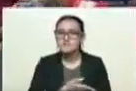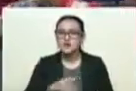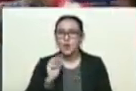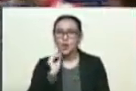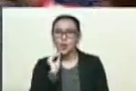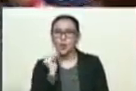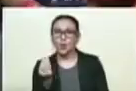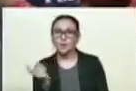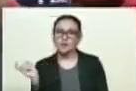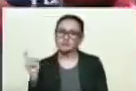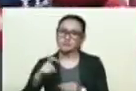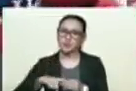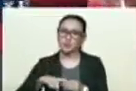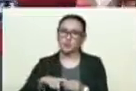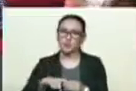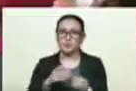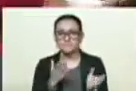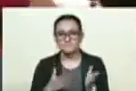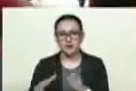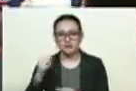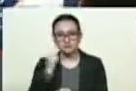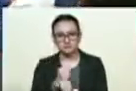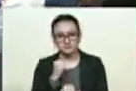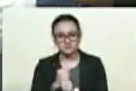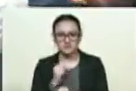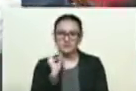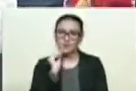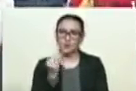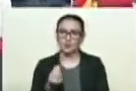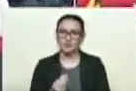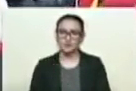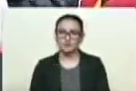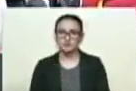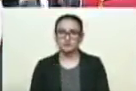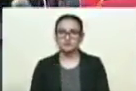jóvenes incorporados al plan Chamba Juvenil.